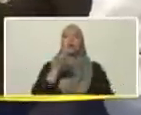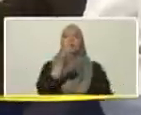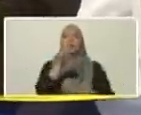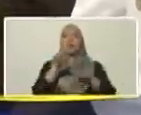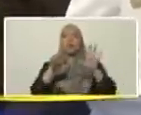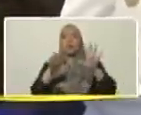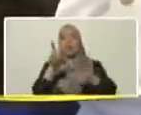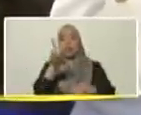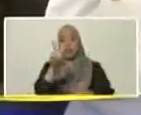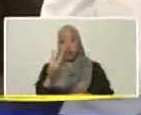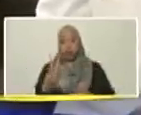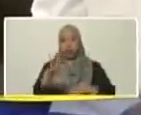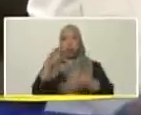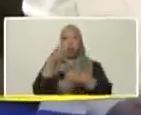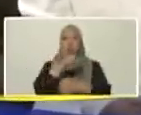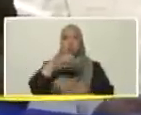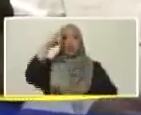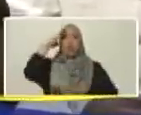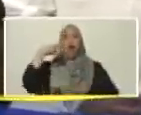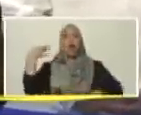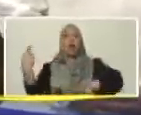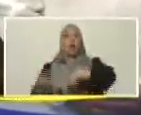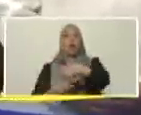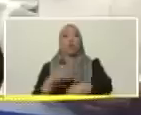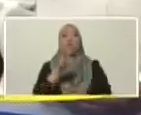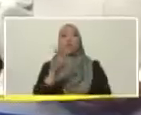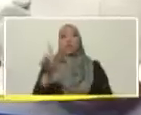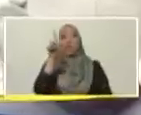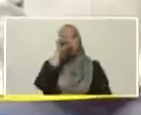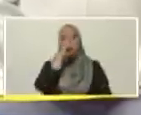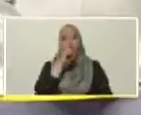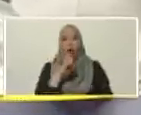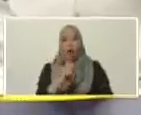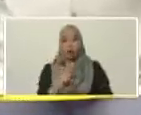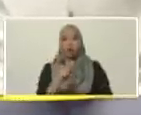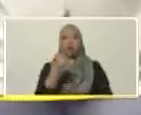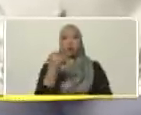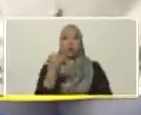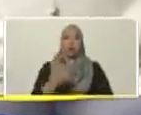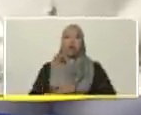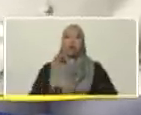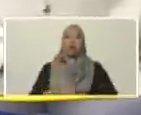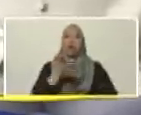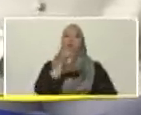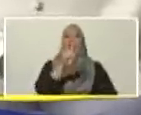Federación y 22 de la Revolución. Resolución